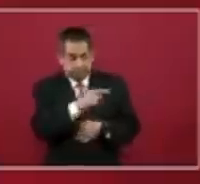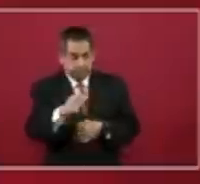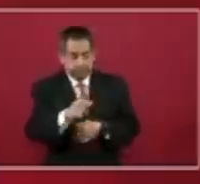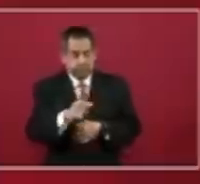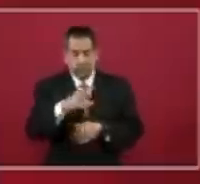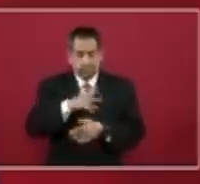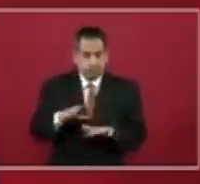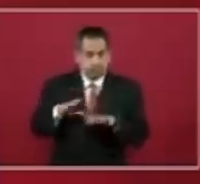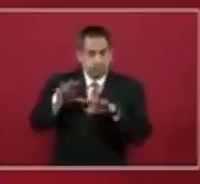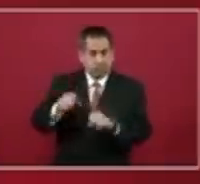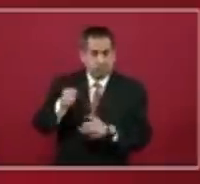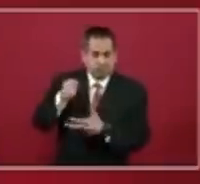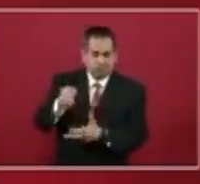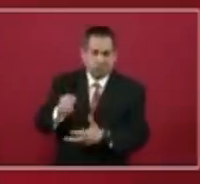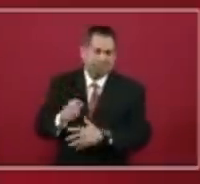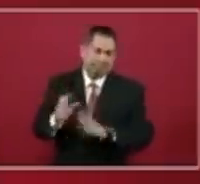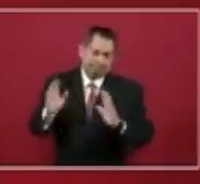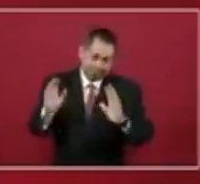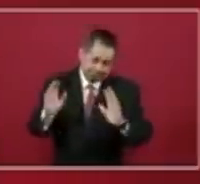el presupuesto.